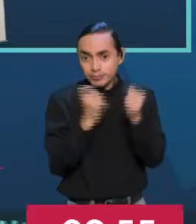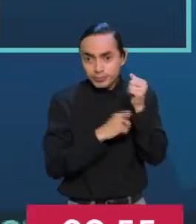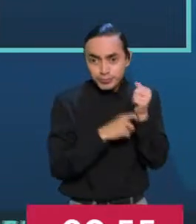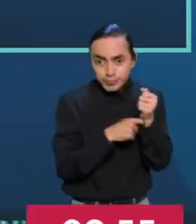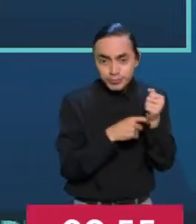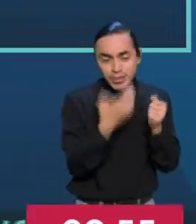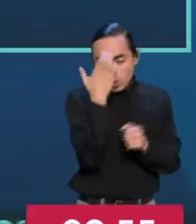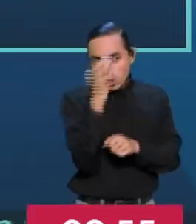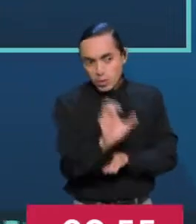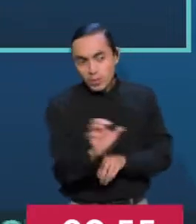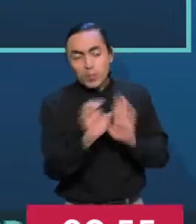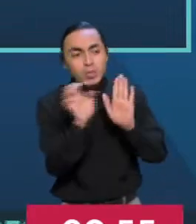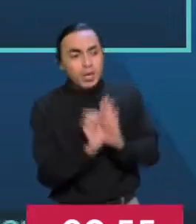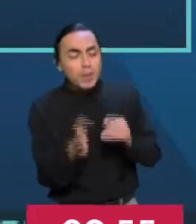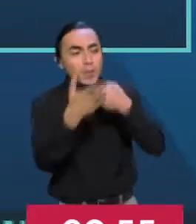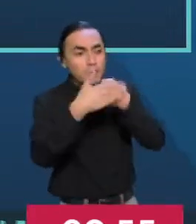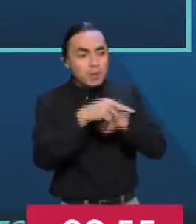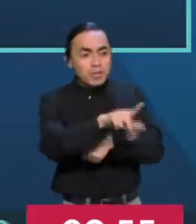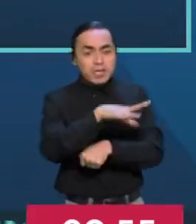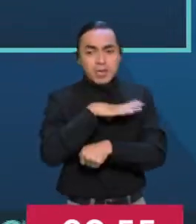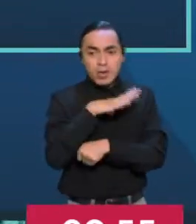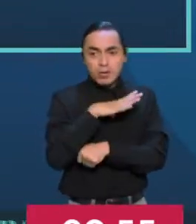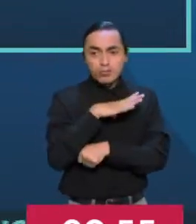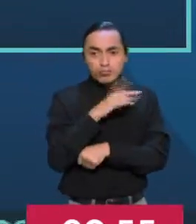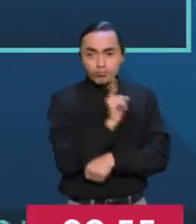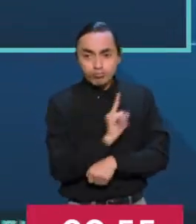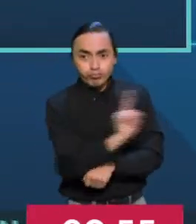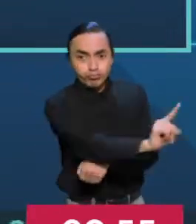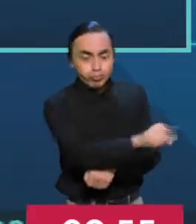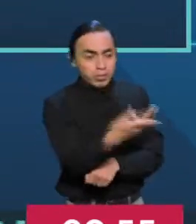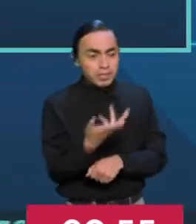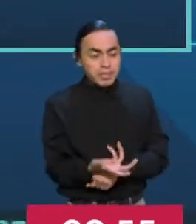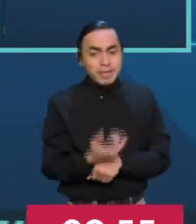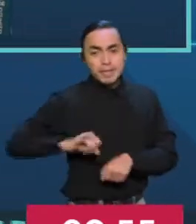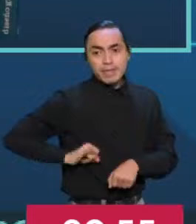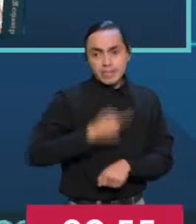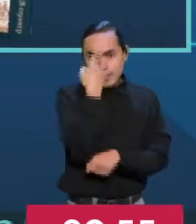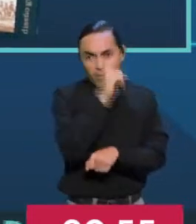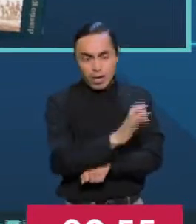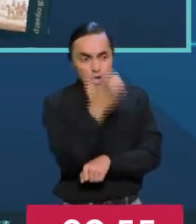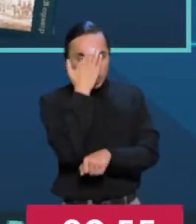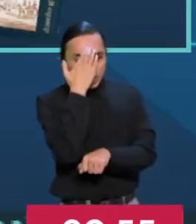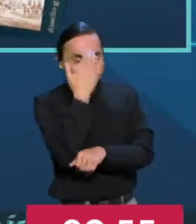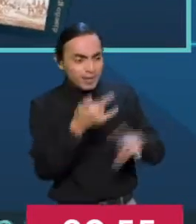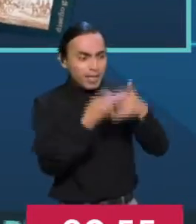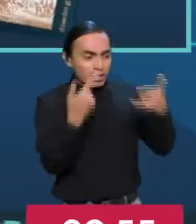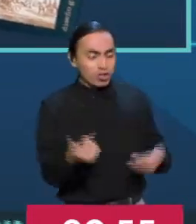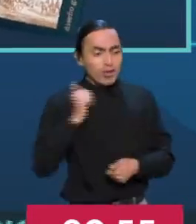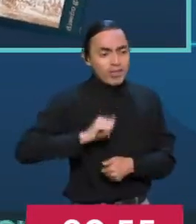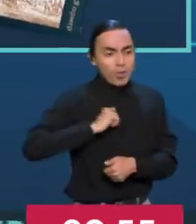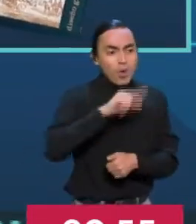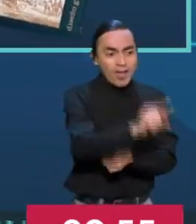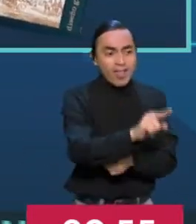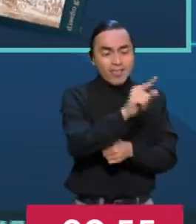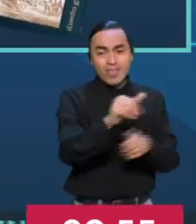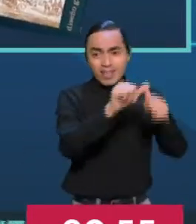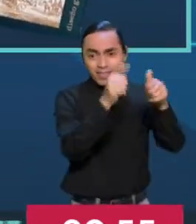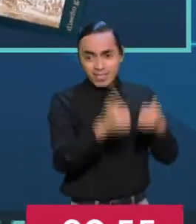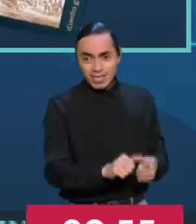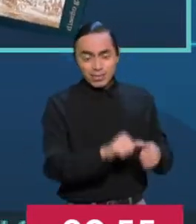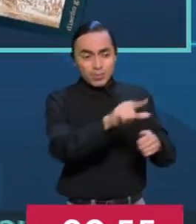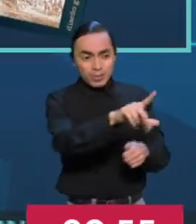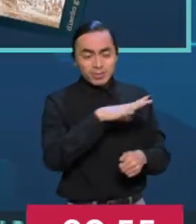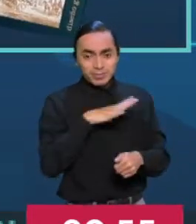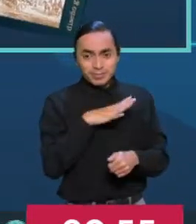Por ejemplo, próximamente vamos a tener un recorrido muy interesante para conocer la mitología detrás de las esculturas que hay en la